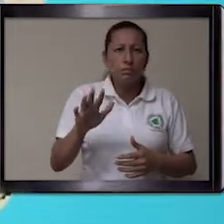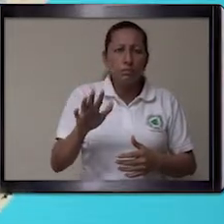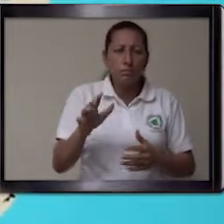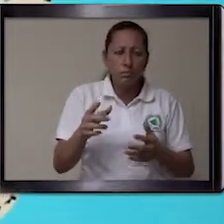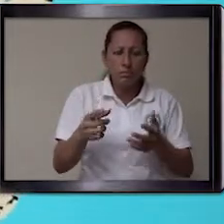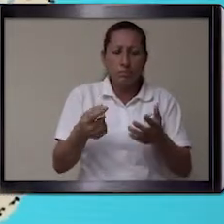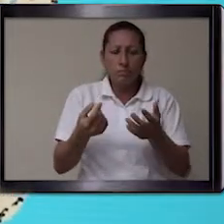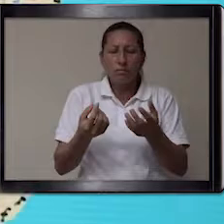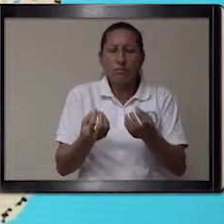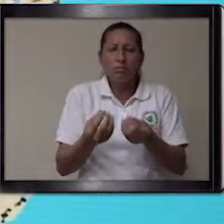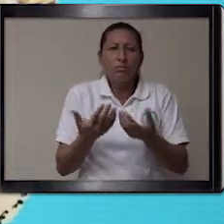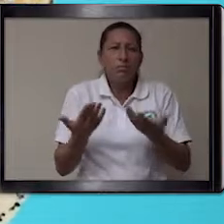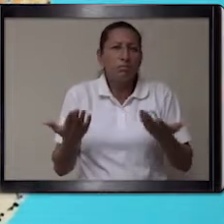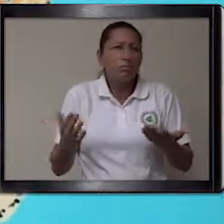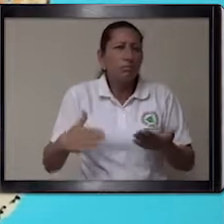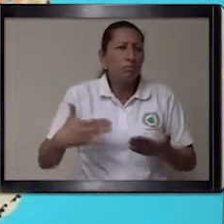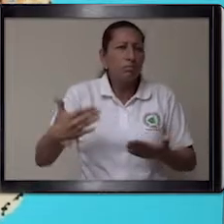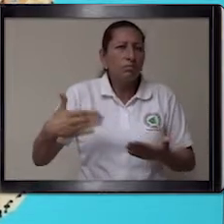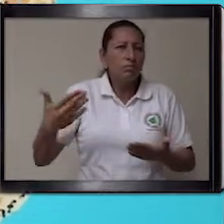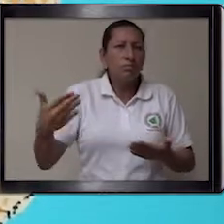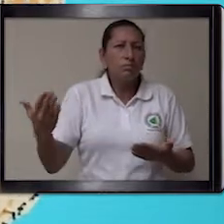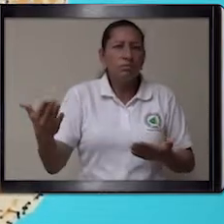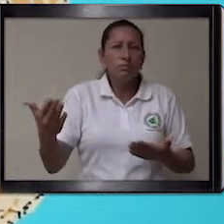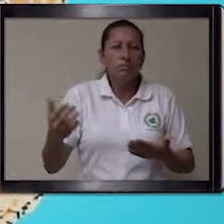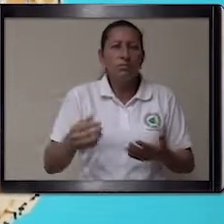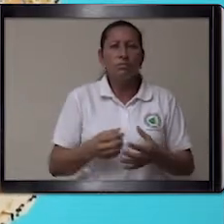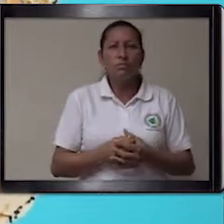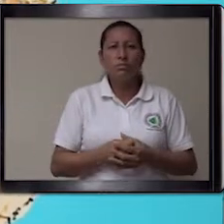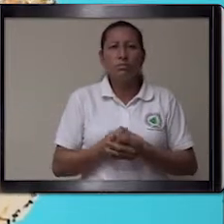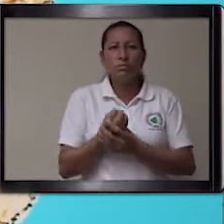los efectos de este tipo de eventos.